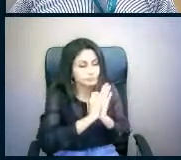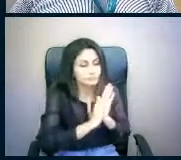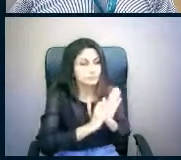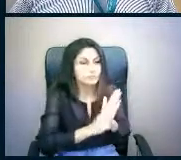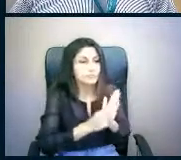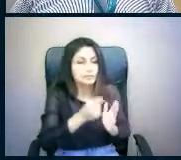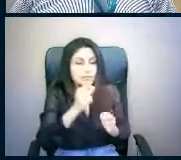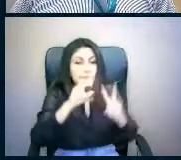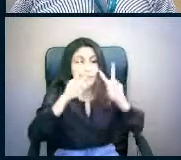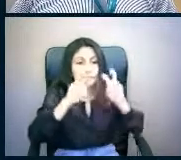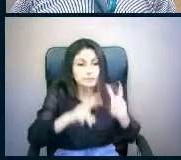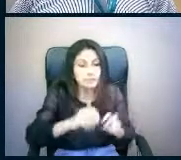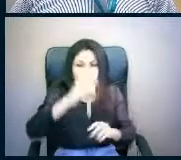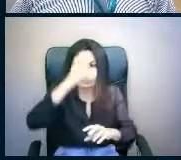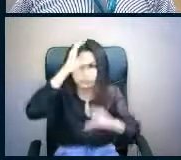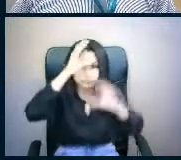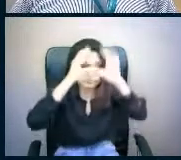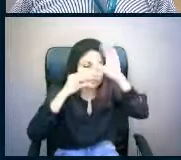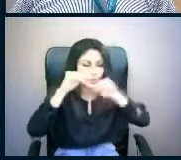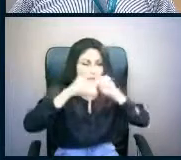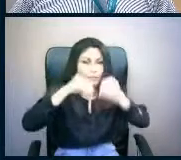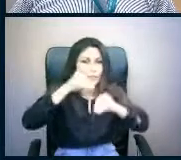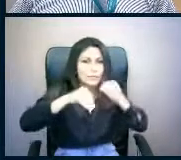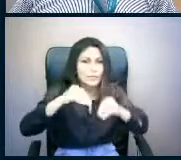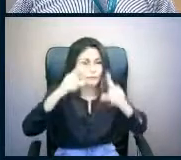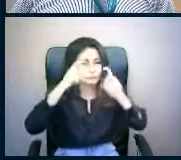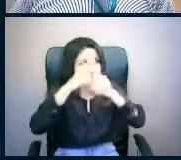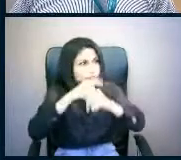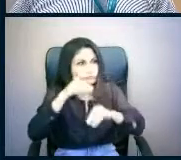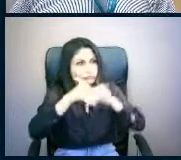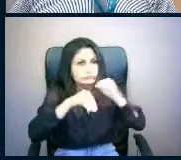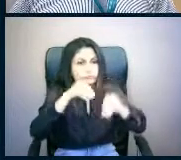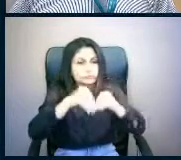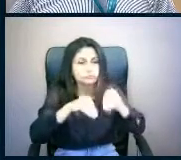conocimiento en Business Analytics. Se evalúan las alternativas.